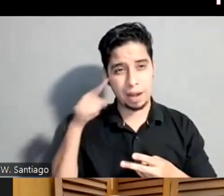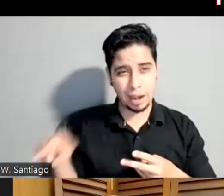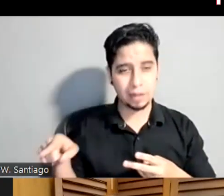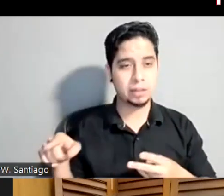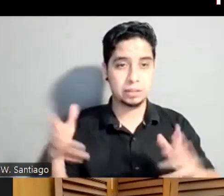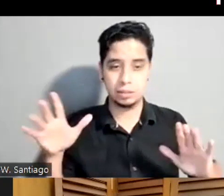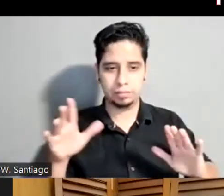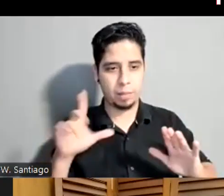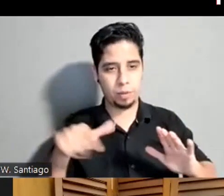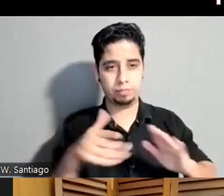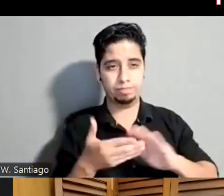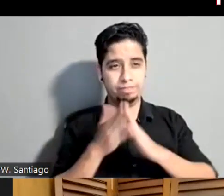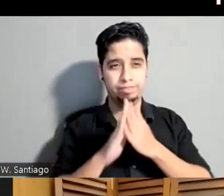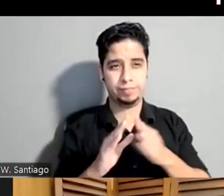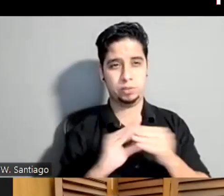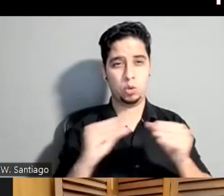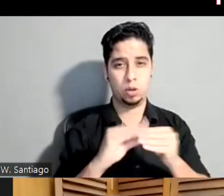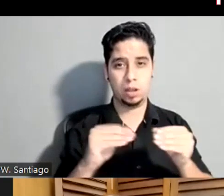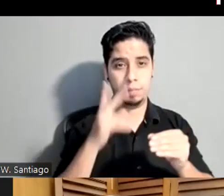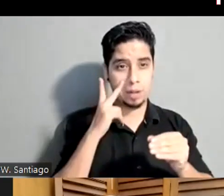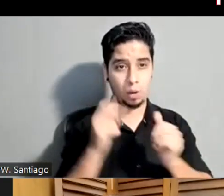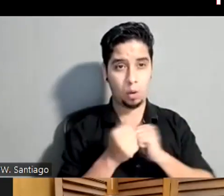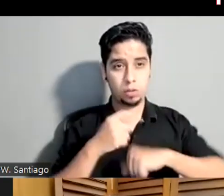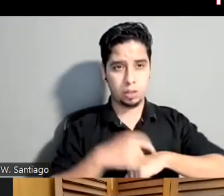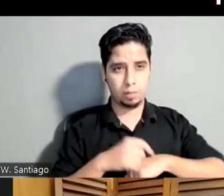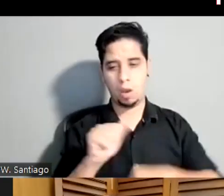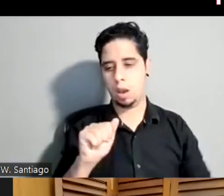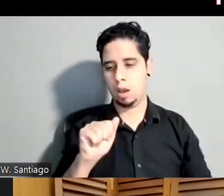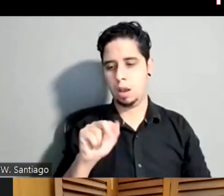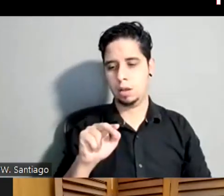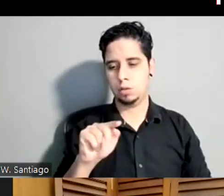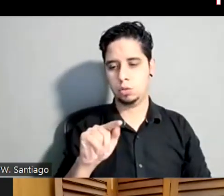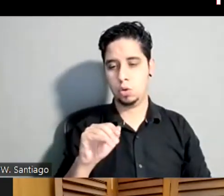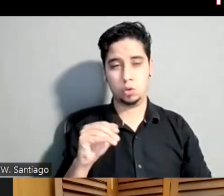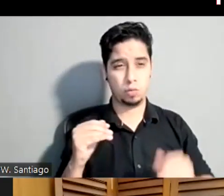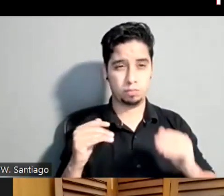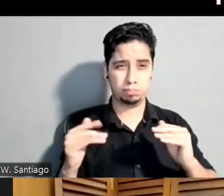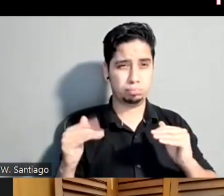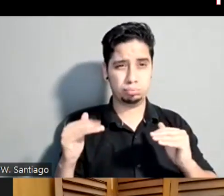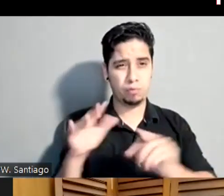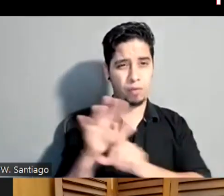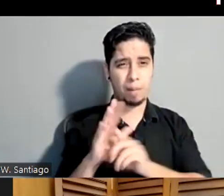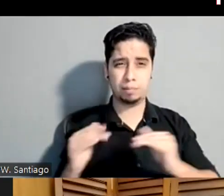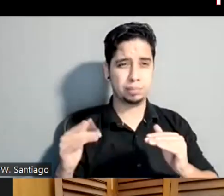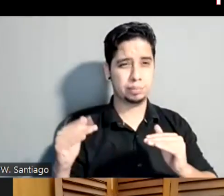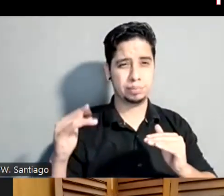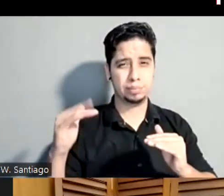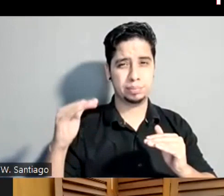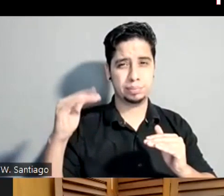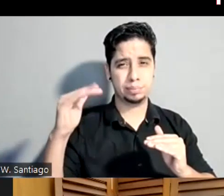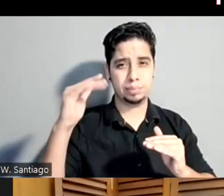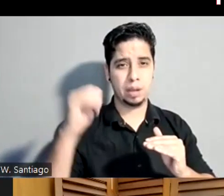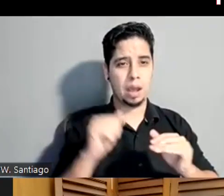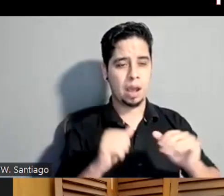resto es historia, ¿no? Y poco a poco, fíjate cómo entonces Antonio sigue subiendo y la carrera de Amalia pues sigue